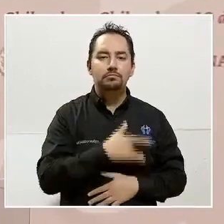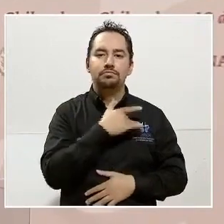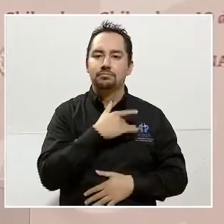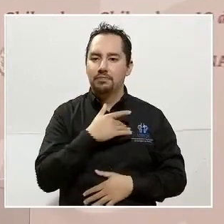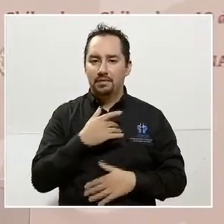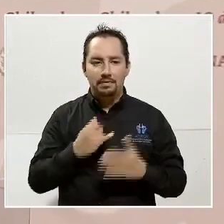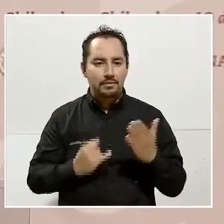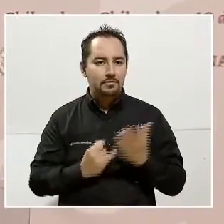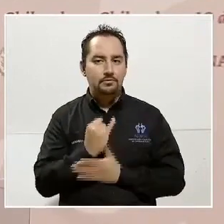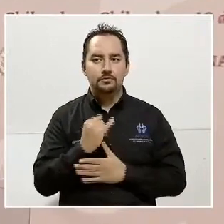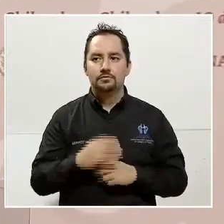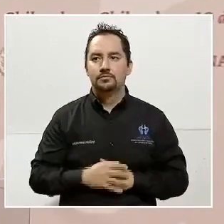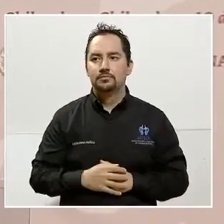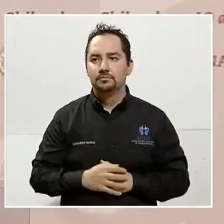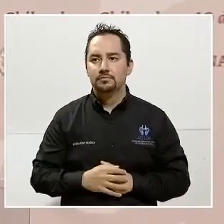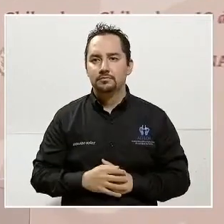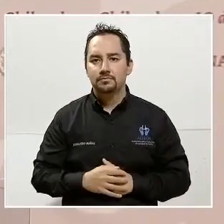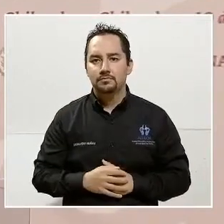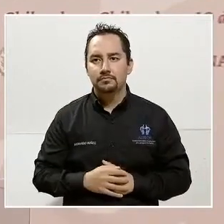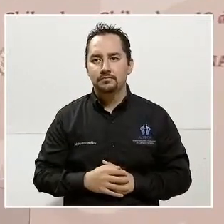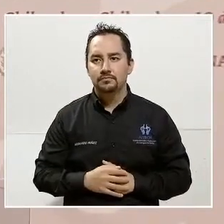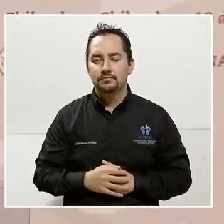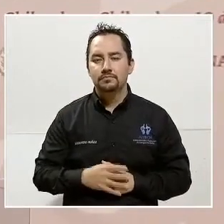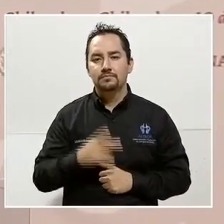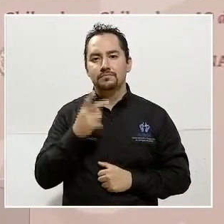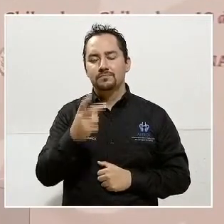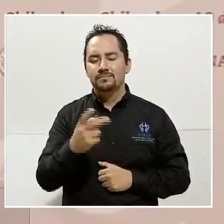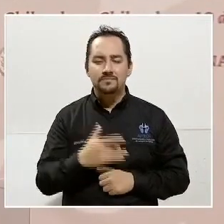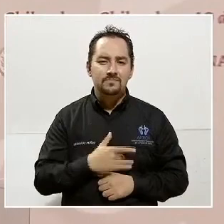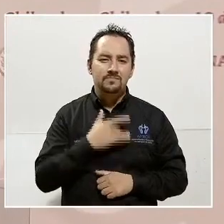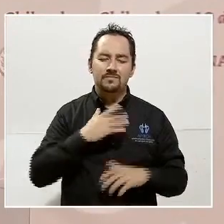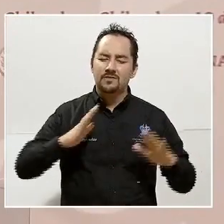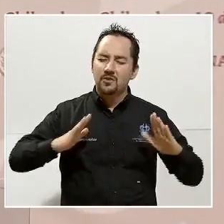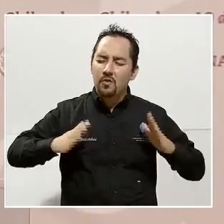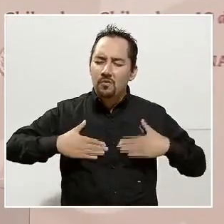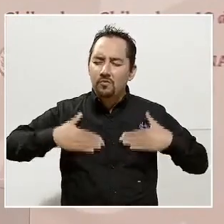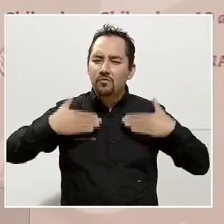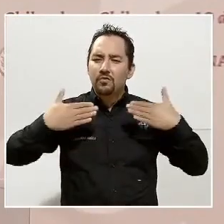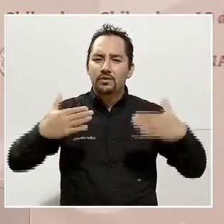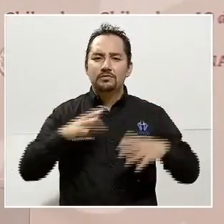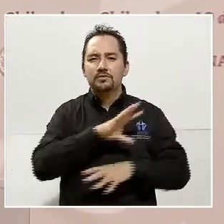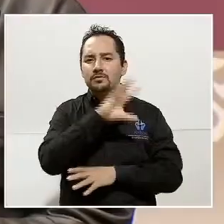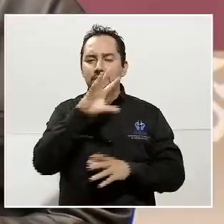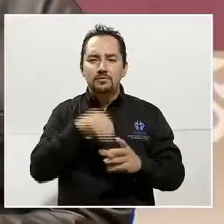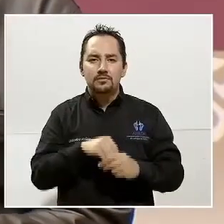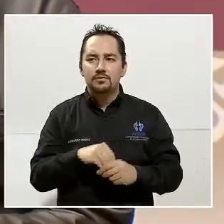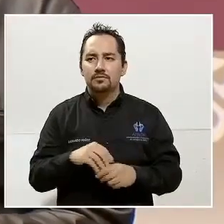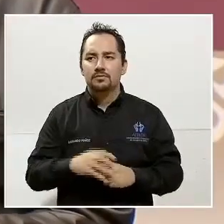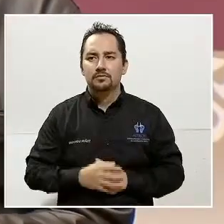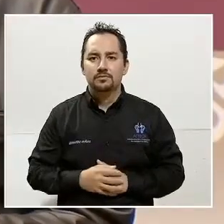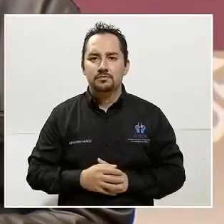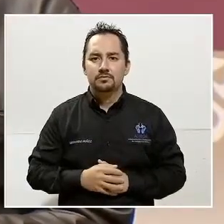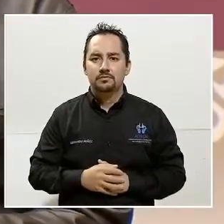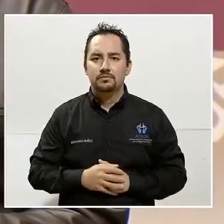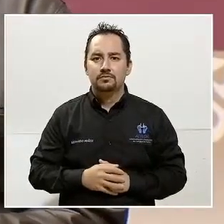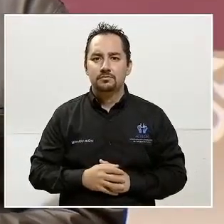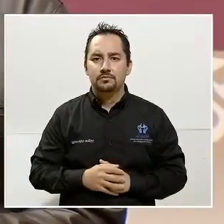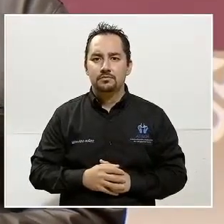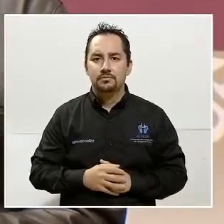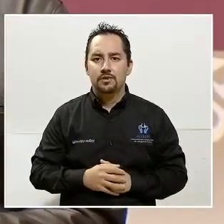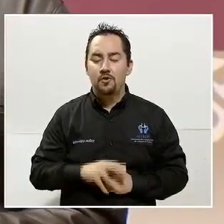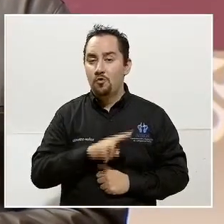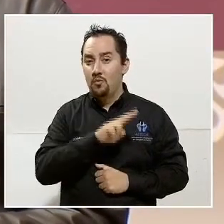tengan ustedes así la más absoluta confianza de que nunca,